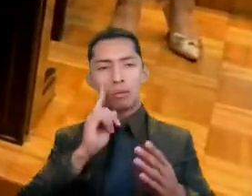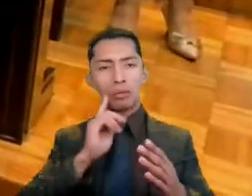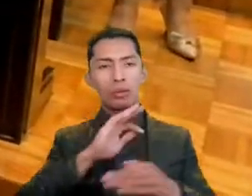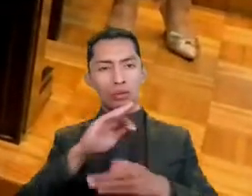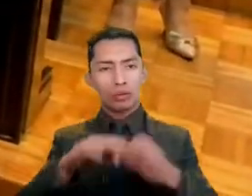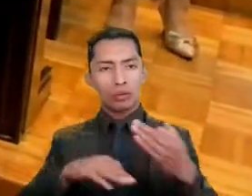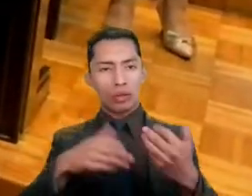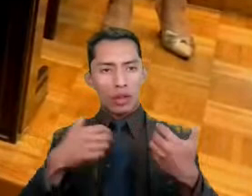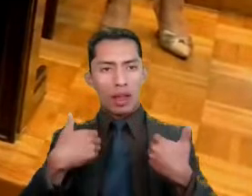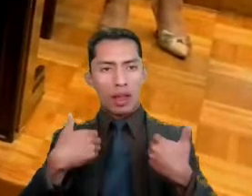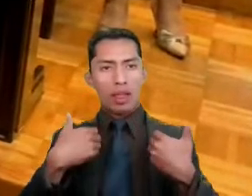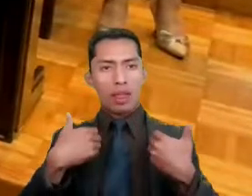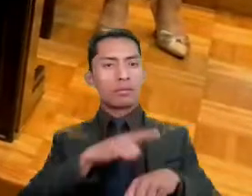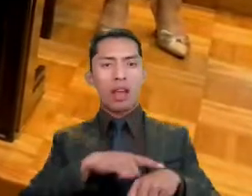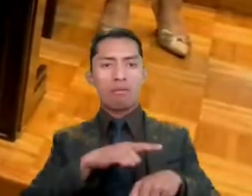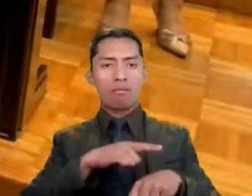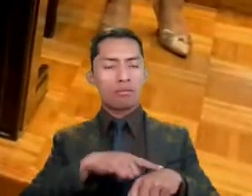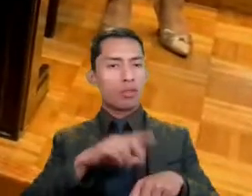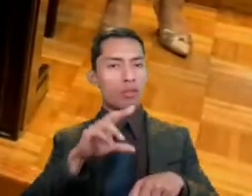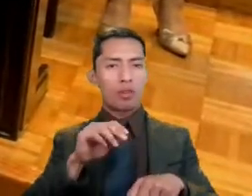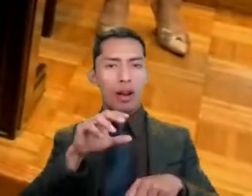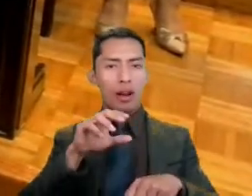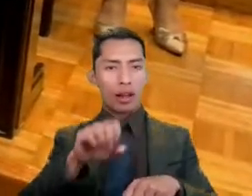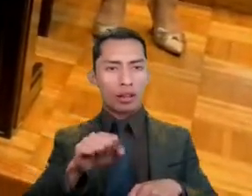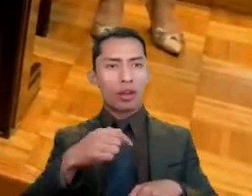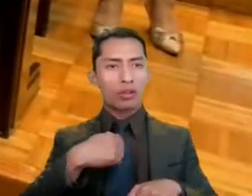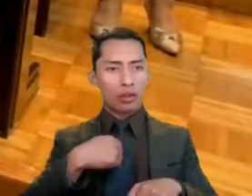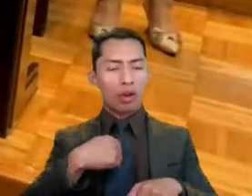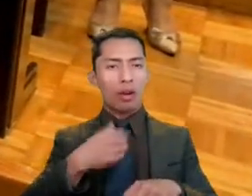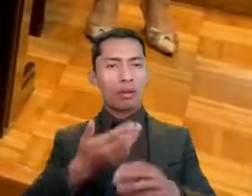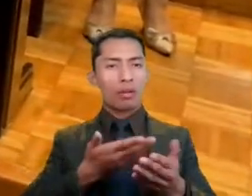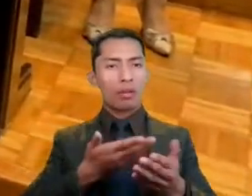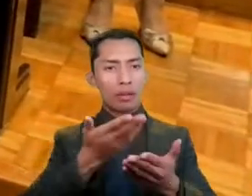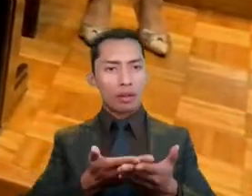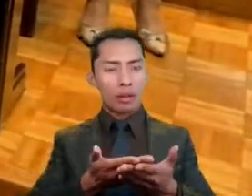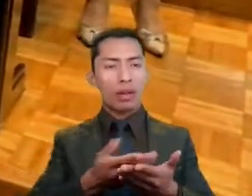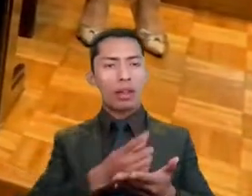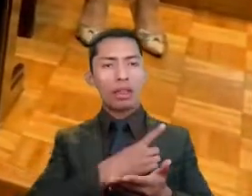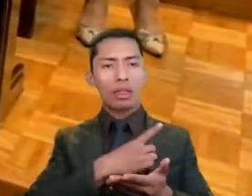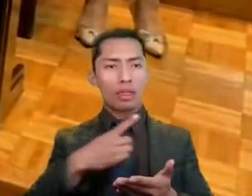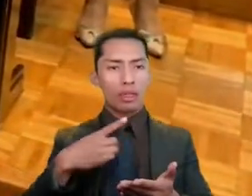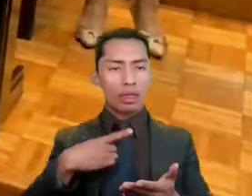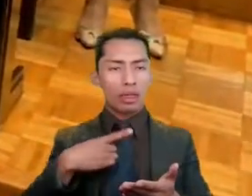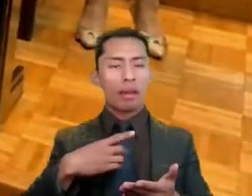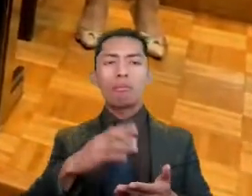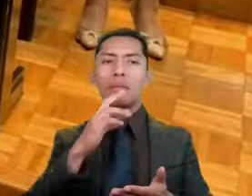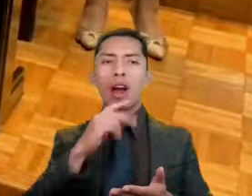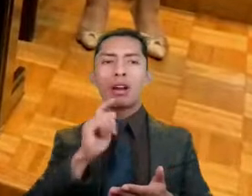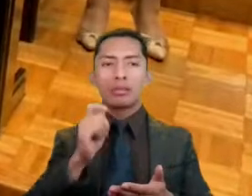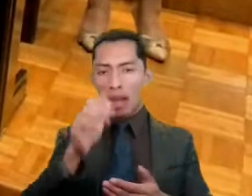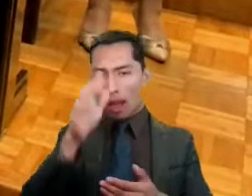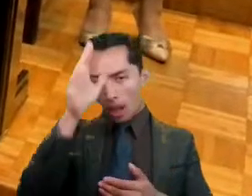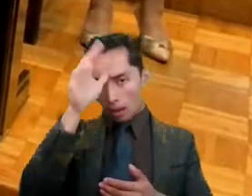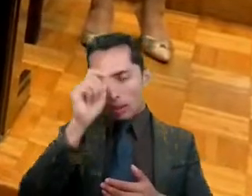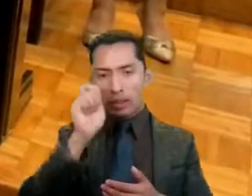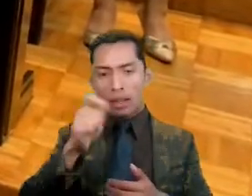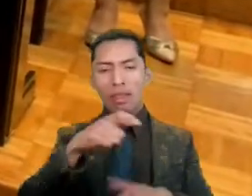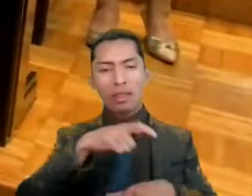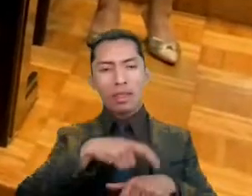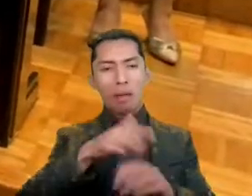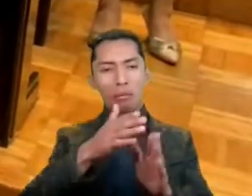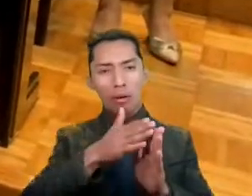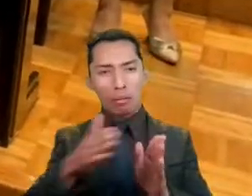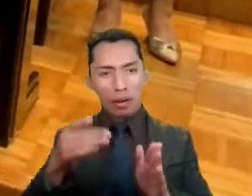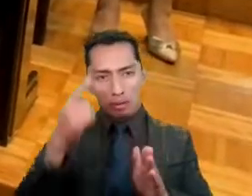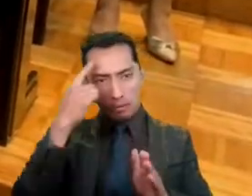tiempo es insuficiente. Yo pediría a la Junta de Coordinación Política que de ahora en adelante pudiera haber un acuerdo donde hubiera un poquito más de tiempo para todas y todos,